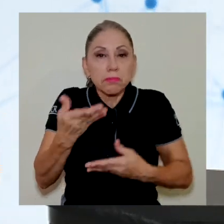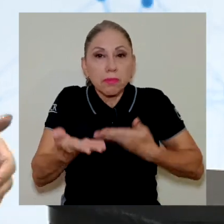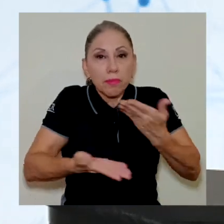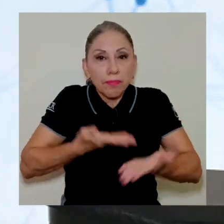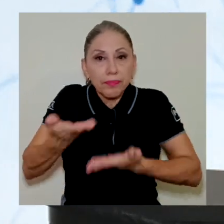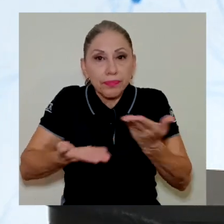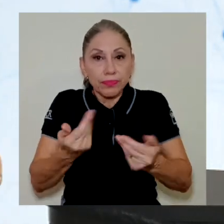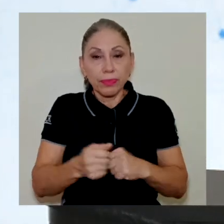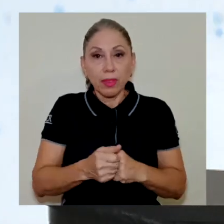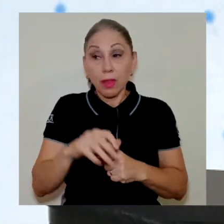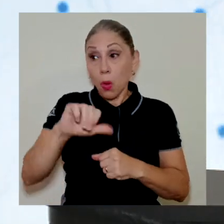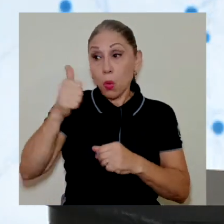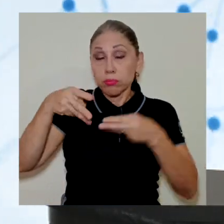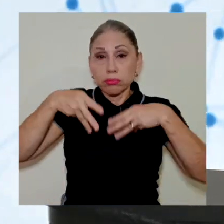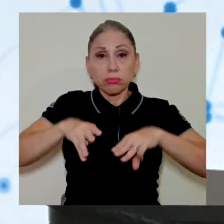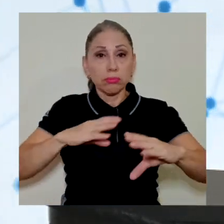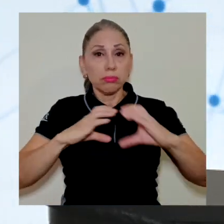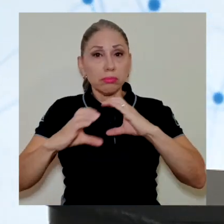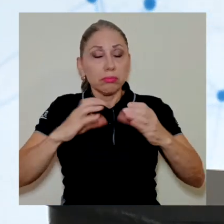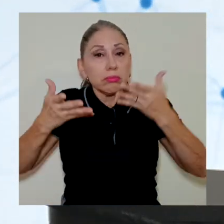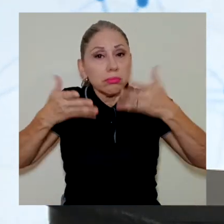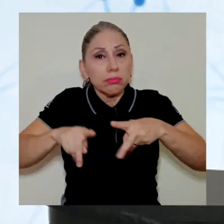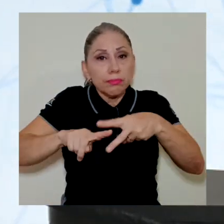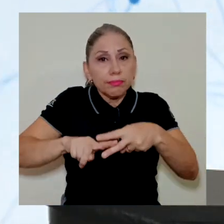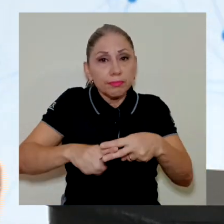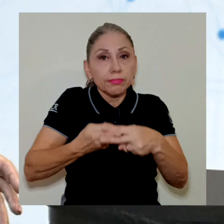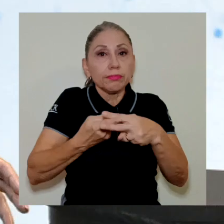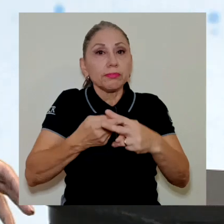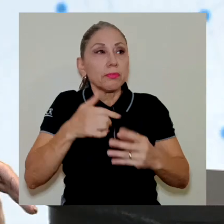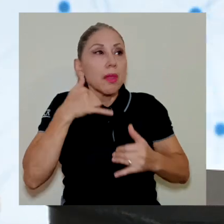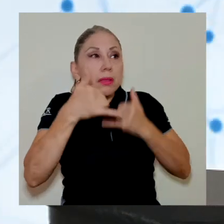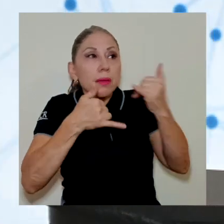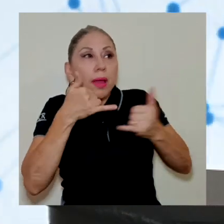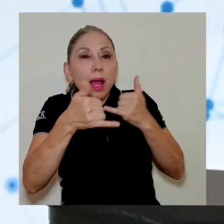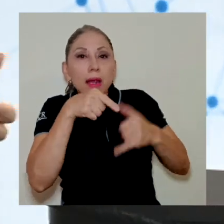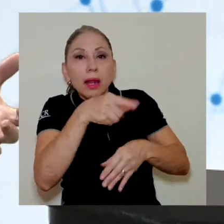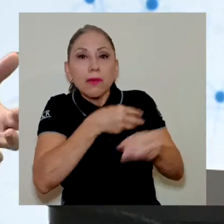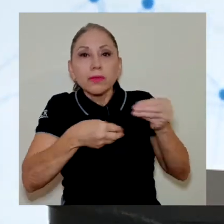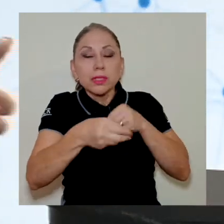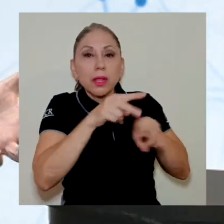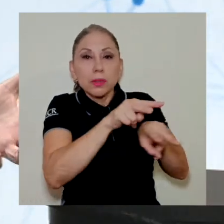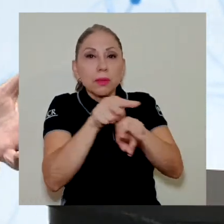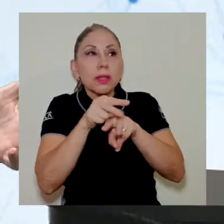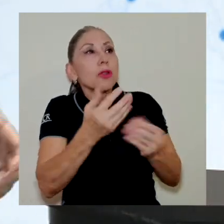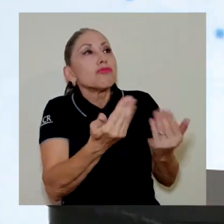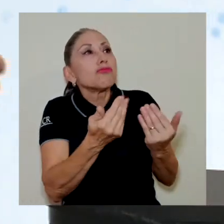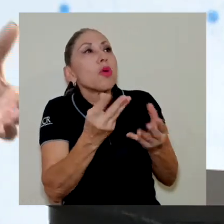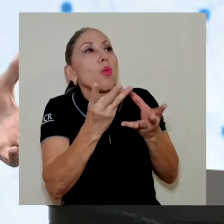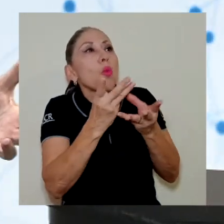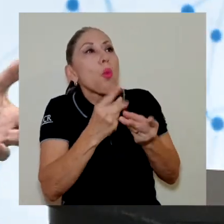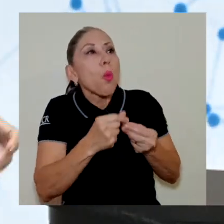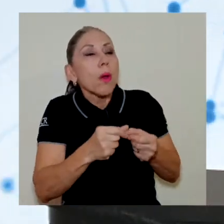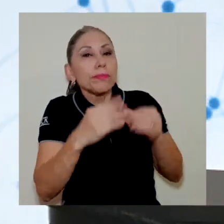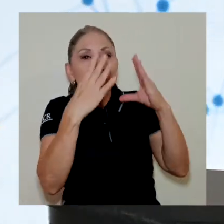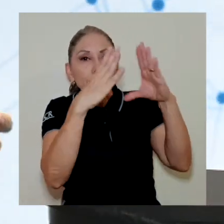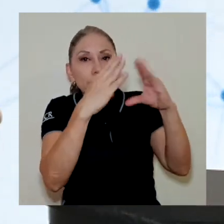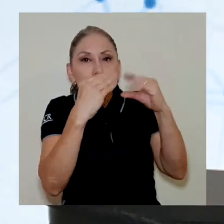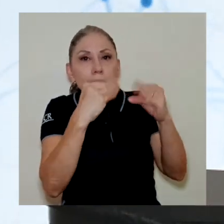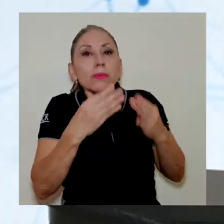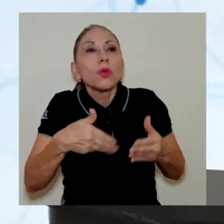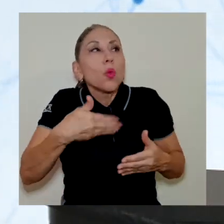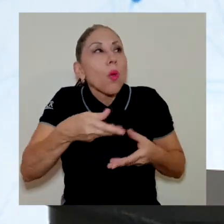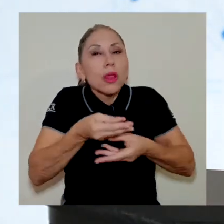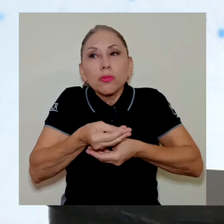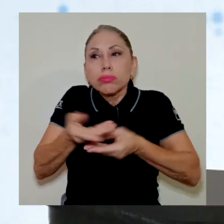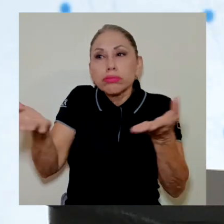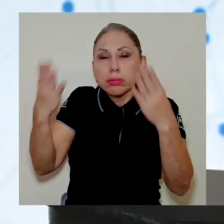En otros medios de comunicación ya han empezado a llamar al observatorio, que cuántos datos tenemos, que cuándo vamos a sacar datos, ¿verdad?